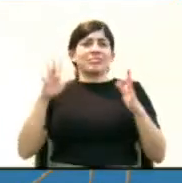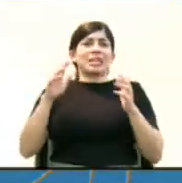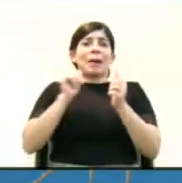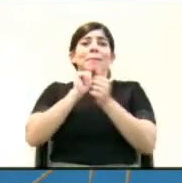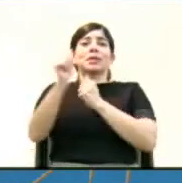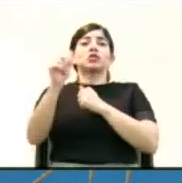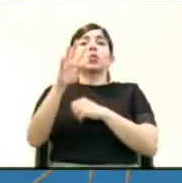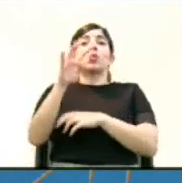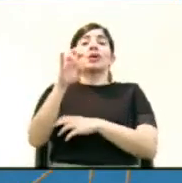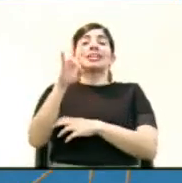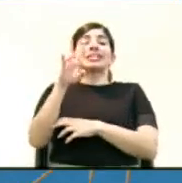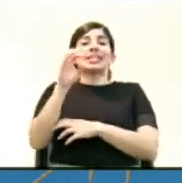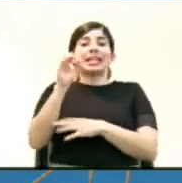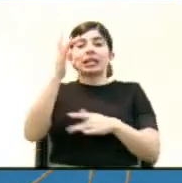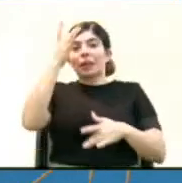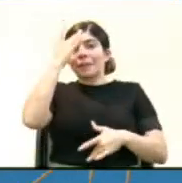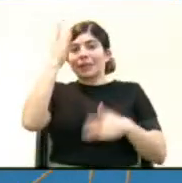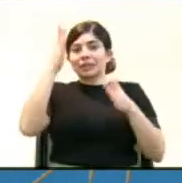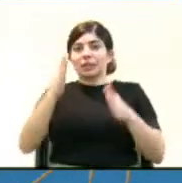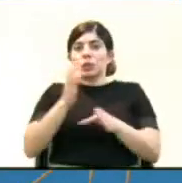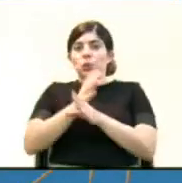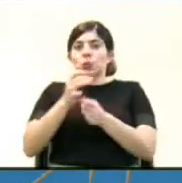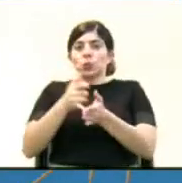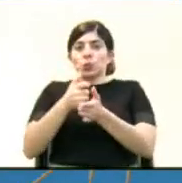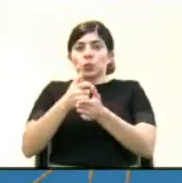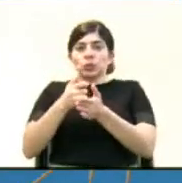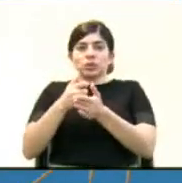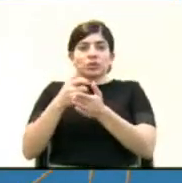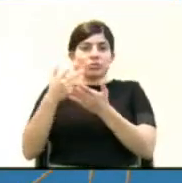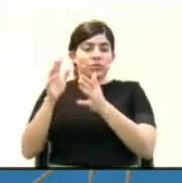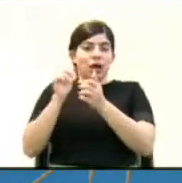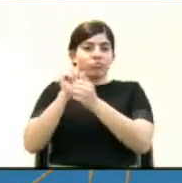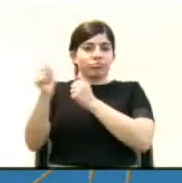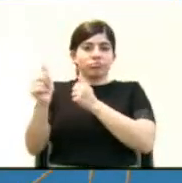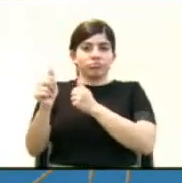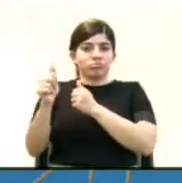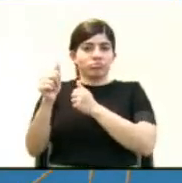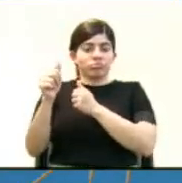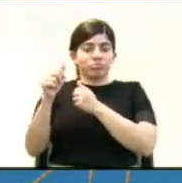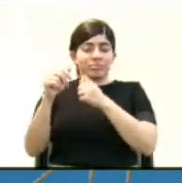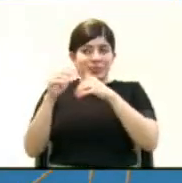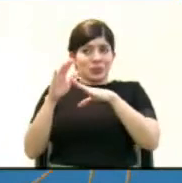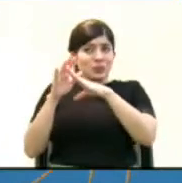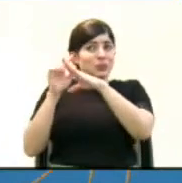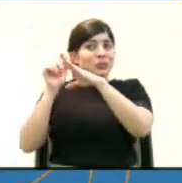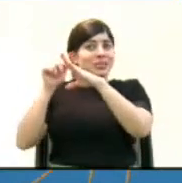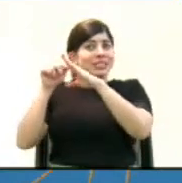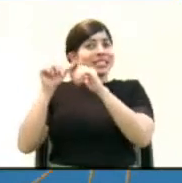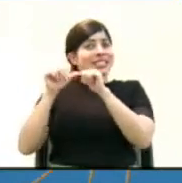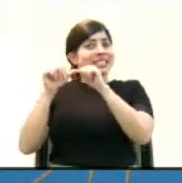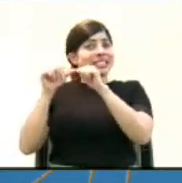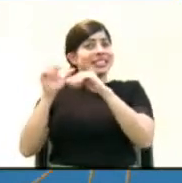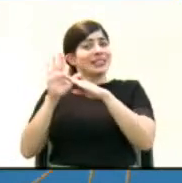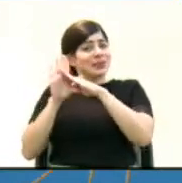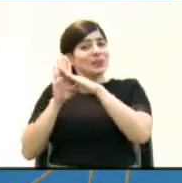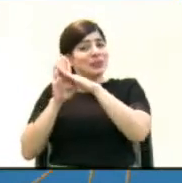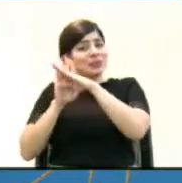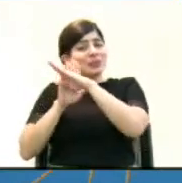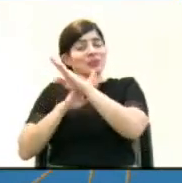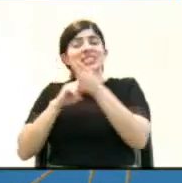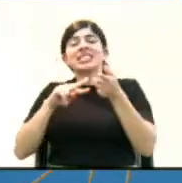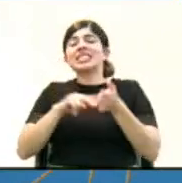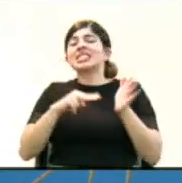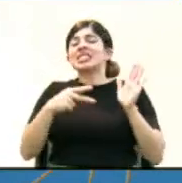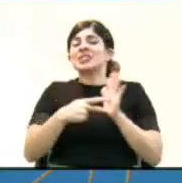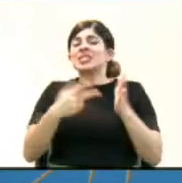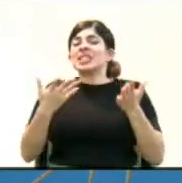de 470 pacientes en cuidados intensivos y con una curva ascendente. Esto